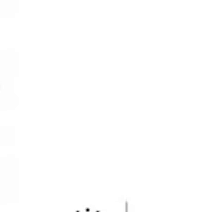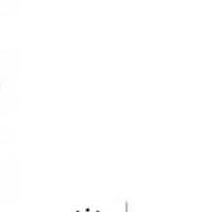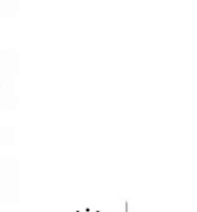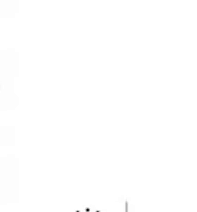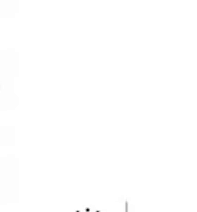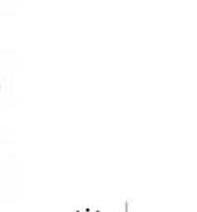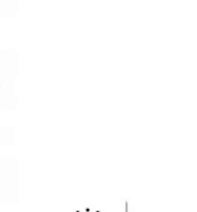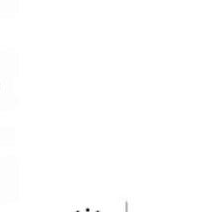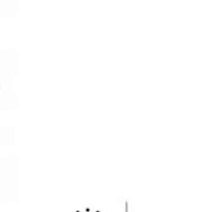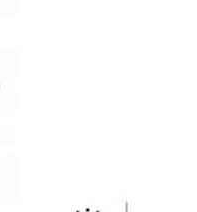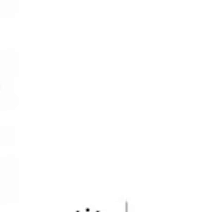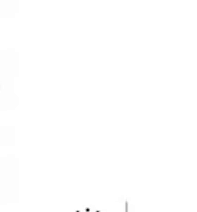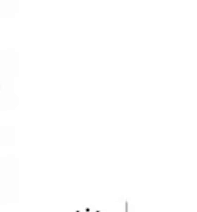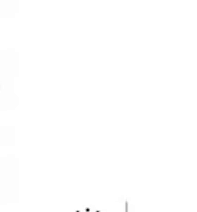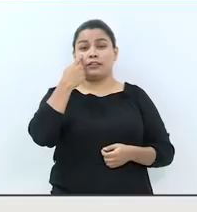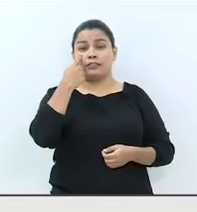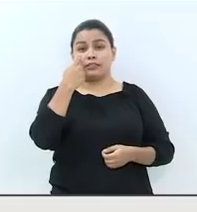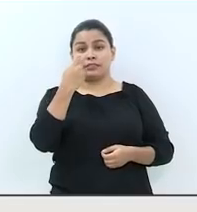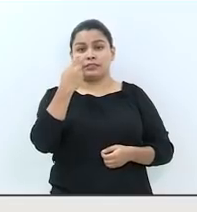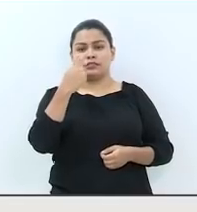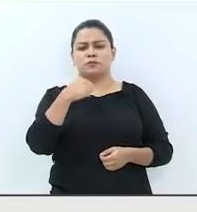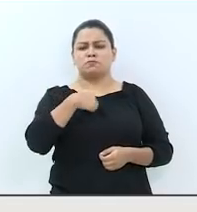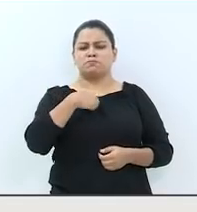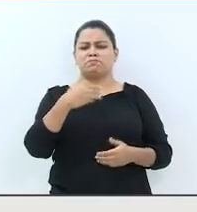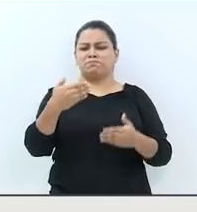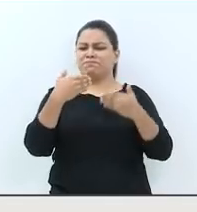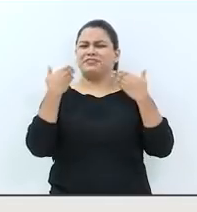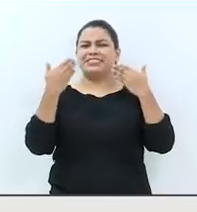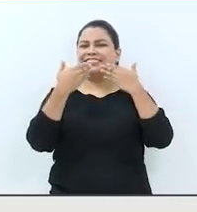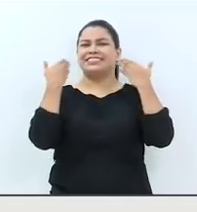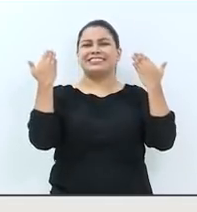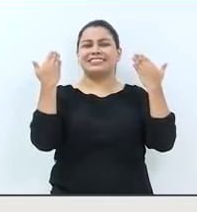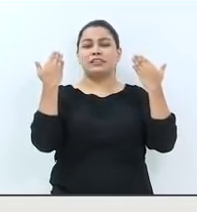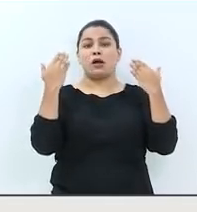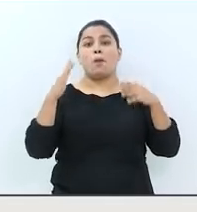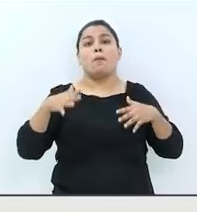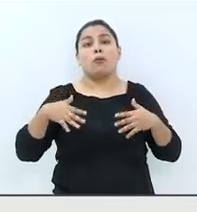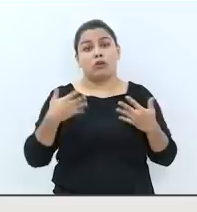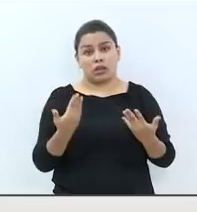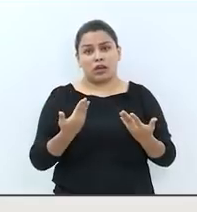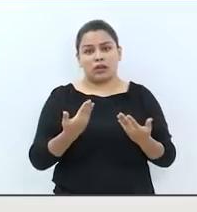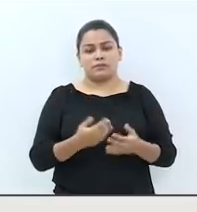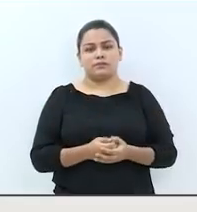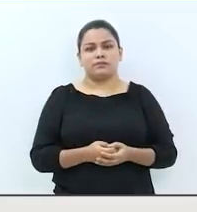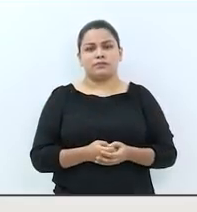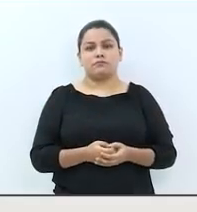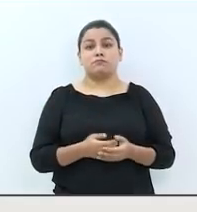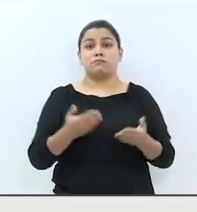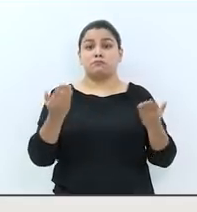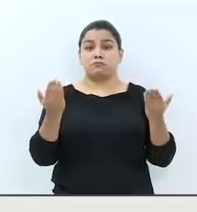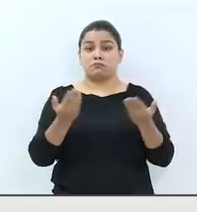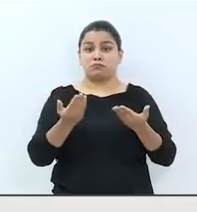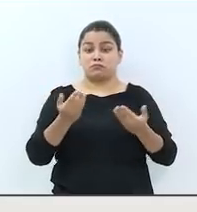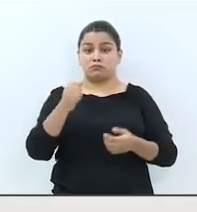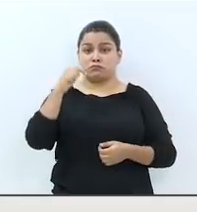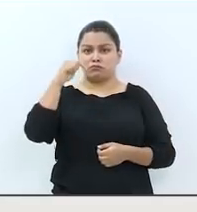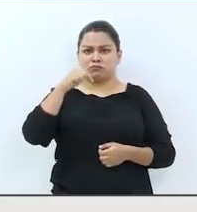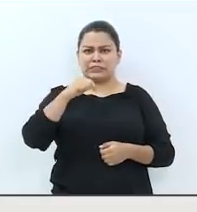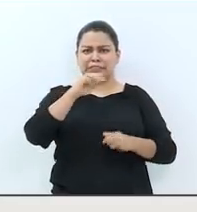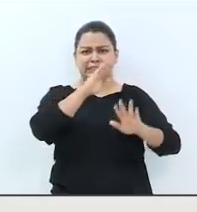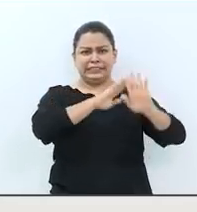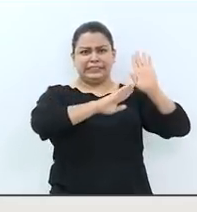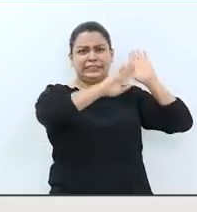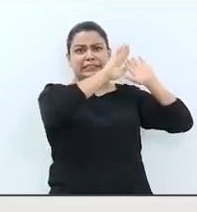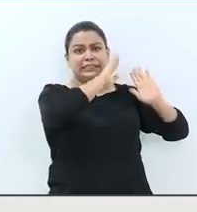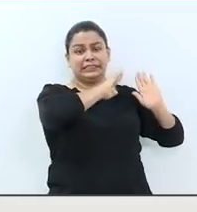me identifico ahora, identifico que estoy muy contenta, precisamente porque estamos haciendo algo que históricamente